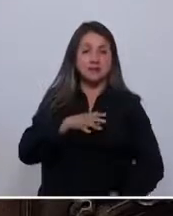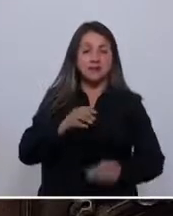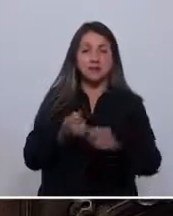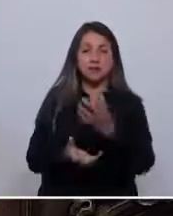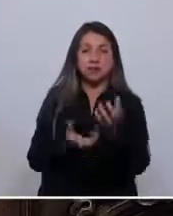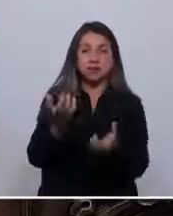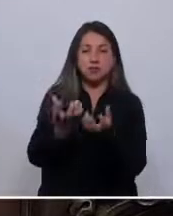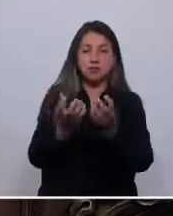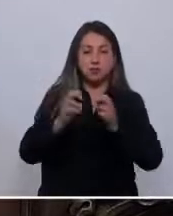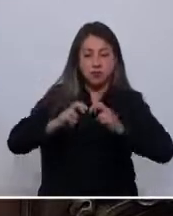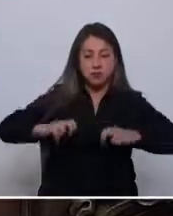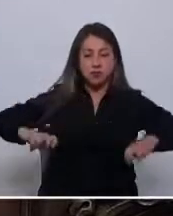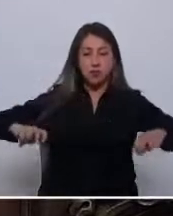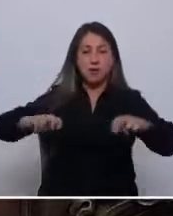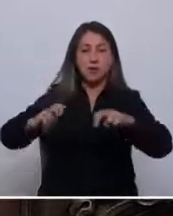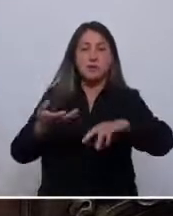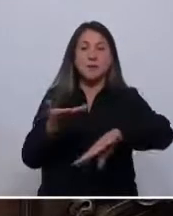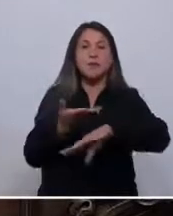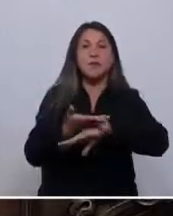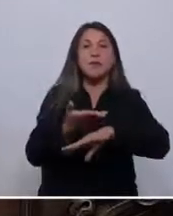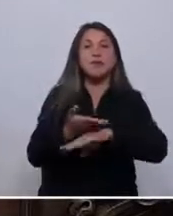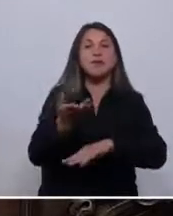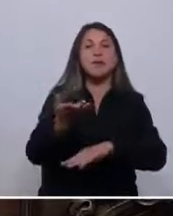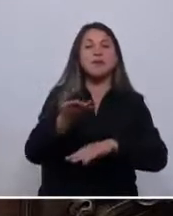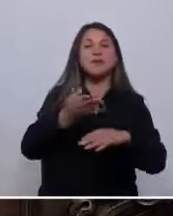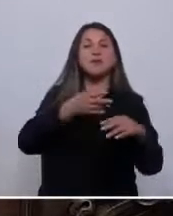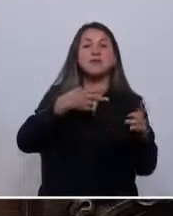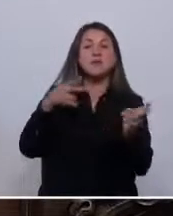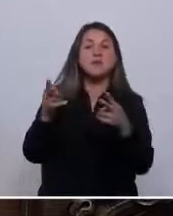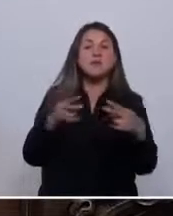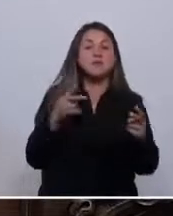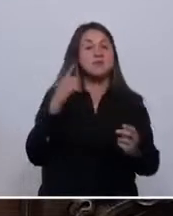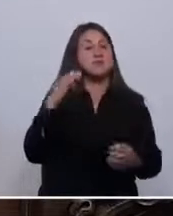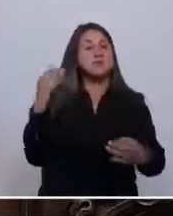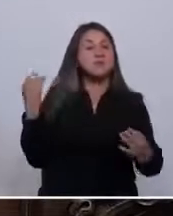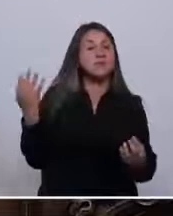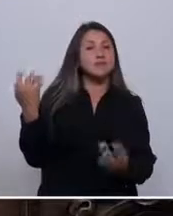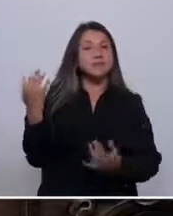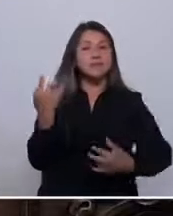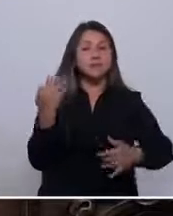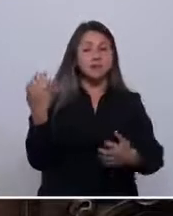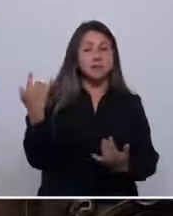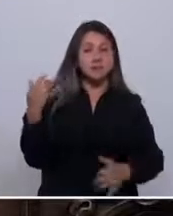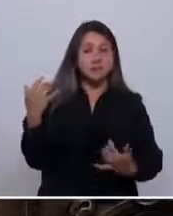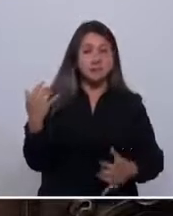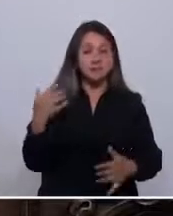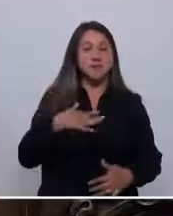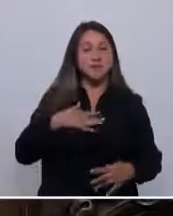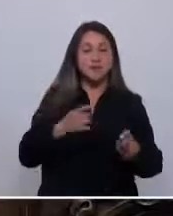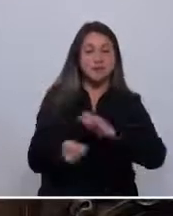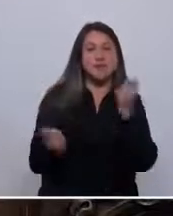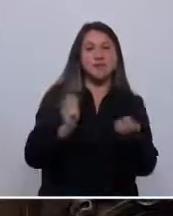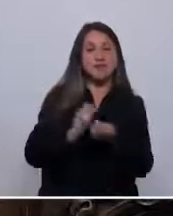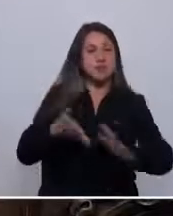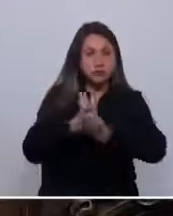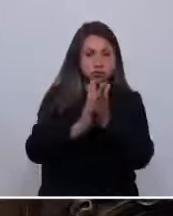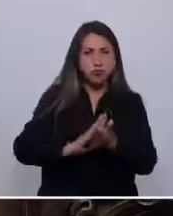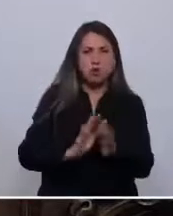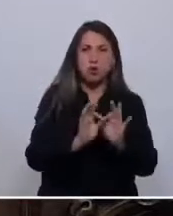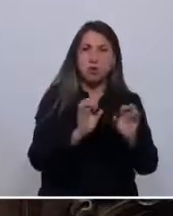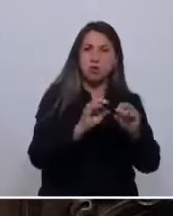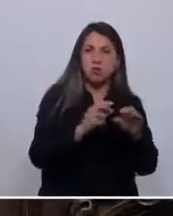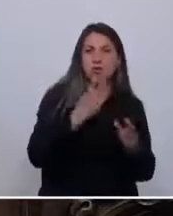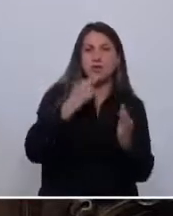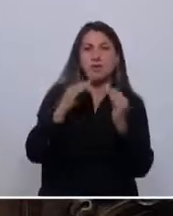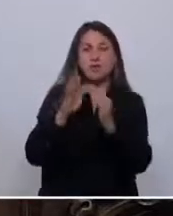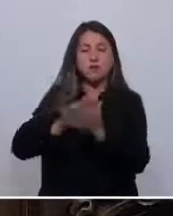tiran sus décimas al aire al sonar de sus guitarras. Queremos transformar todo, educación, vivienda